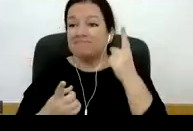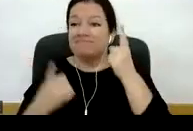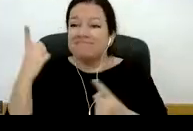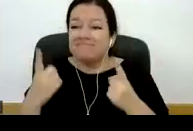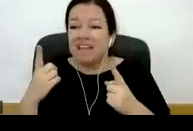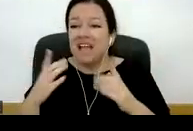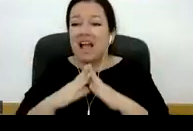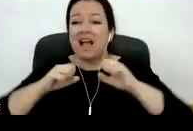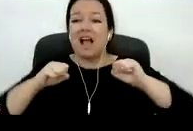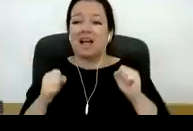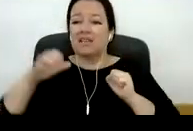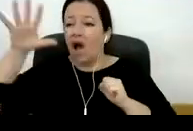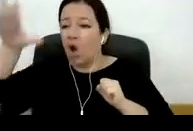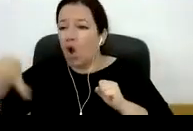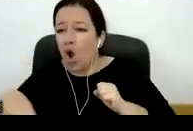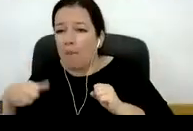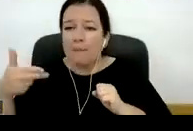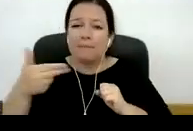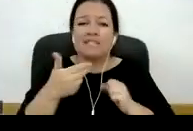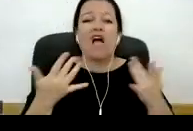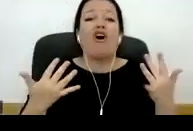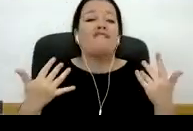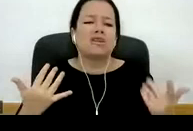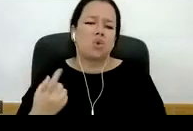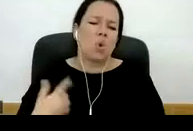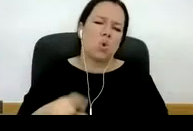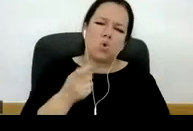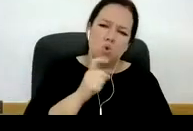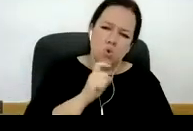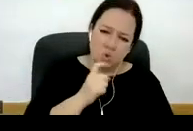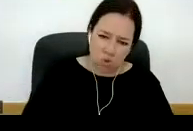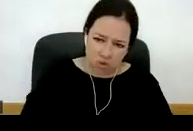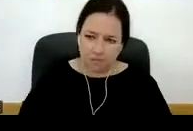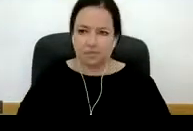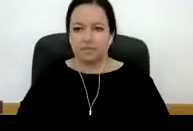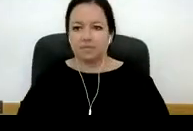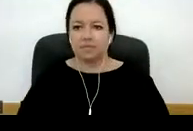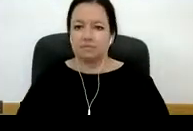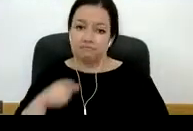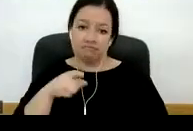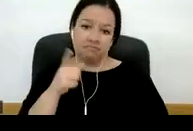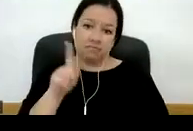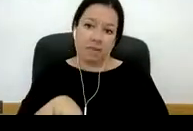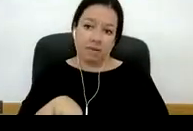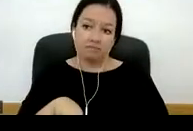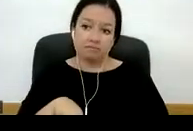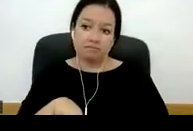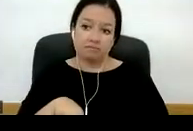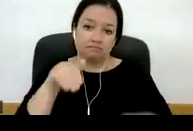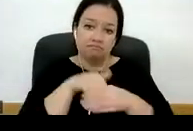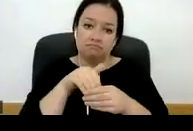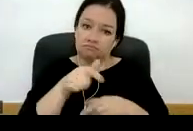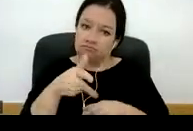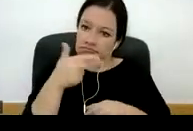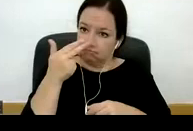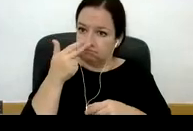salen del domicilio, ir a comprar pescado fresco les resulta complicado. O sea que aquí tenéis también un nicho